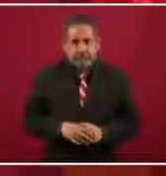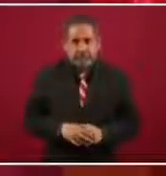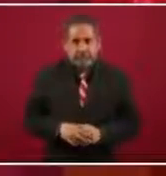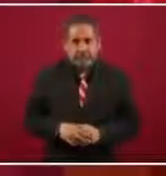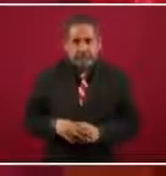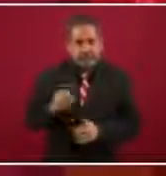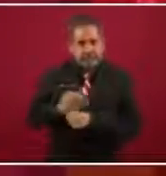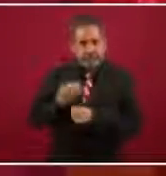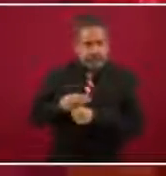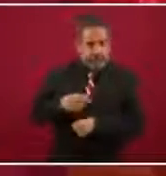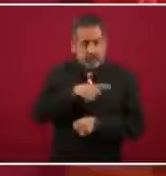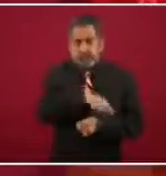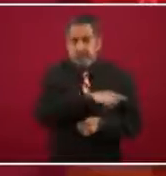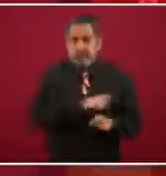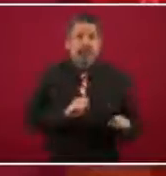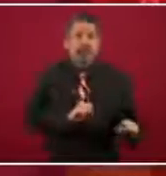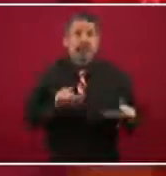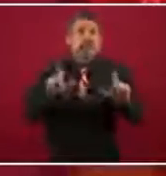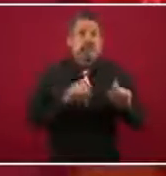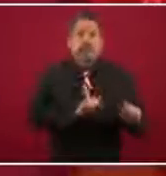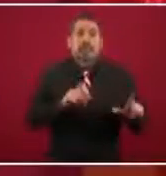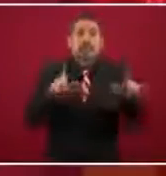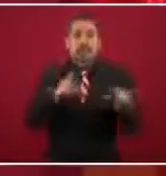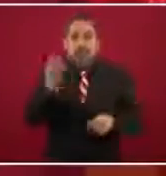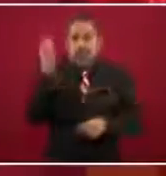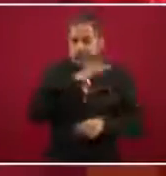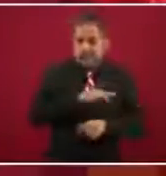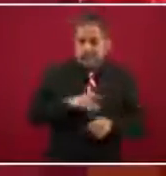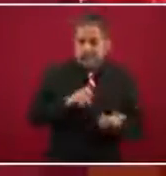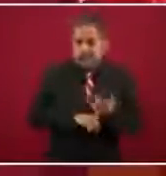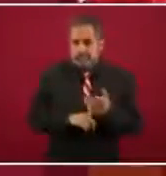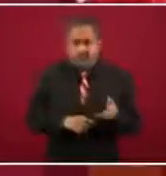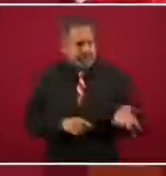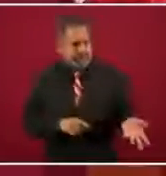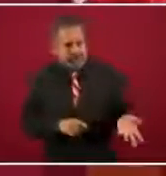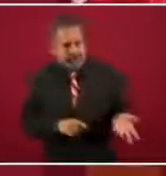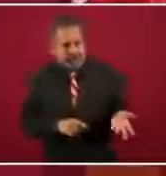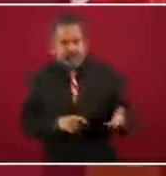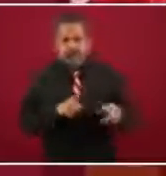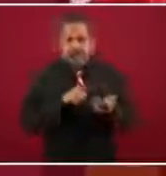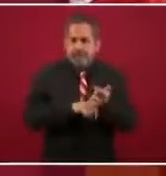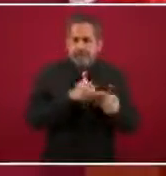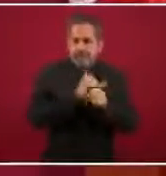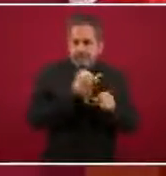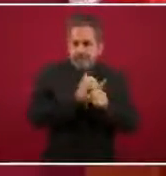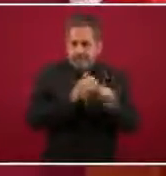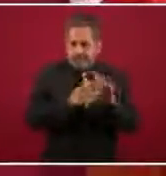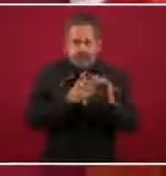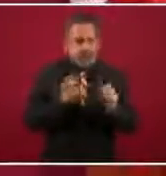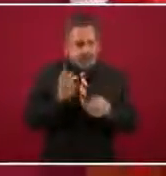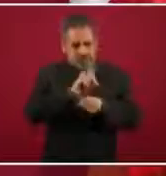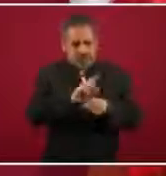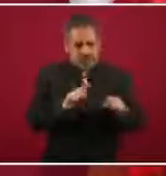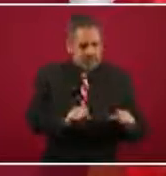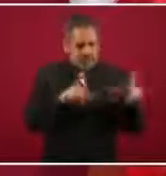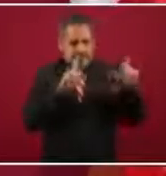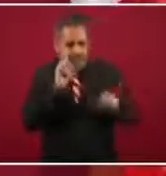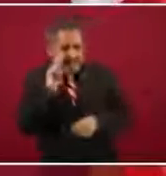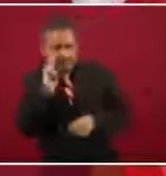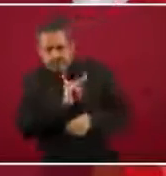lo que están haciendo, de cómo tienen sus redes. Se las voy a mostrar un día aquí para que la